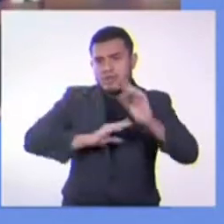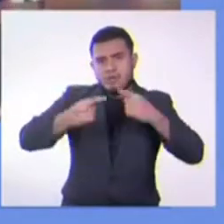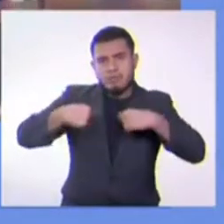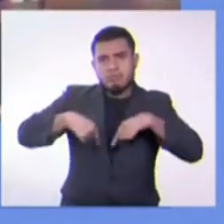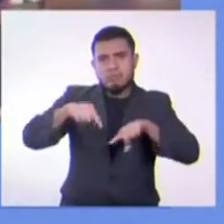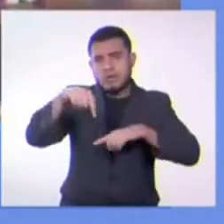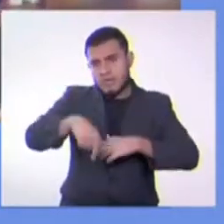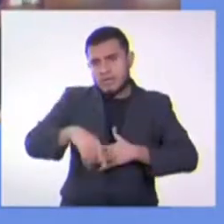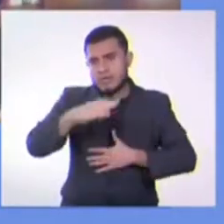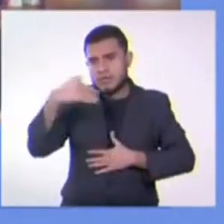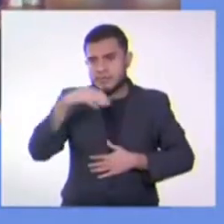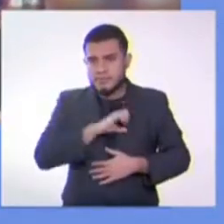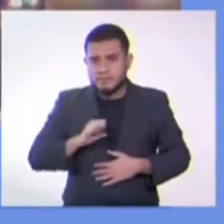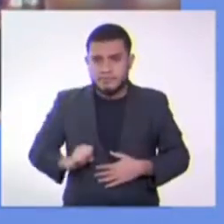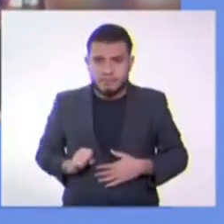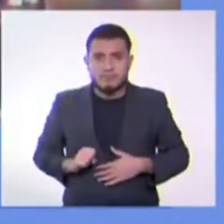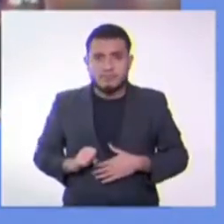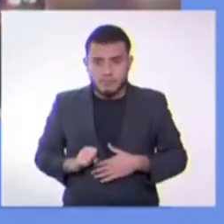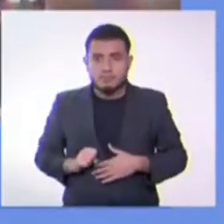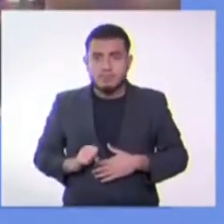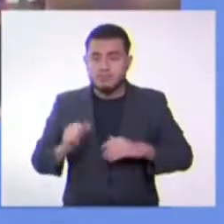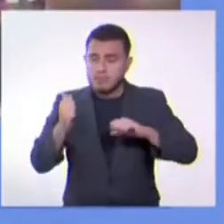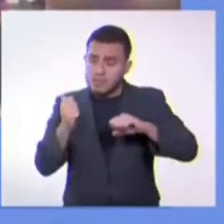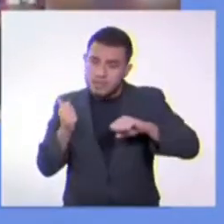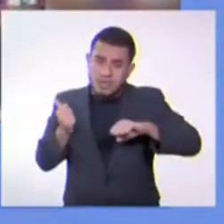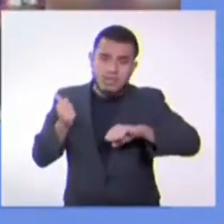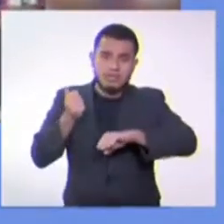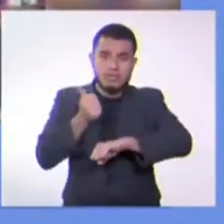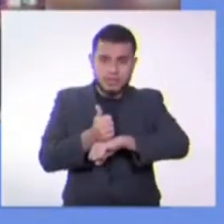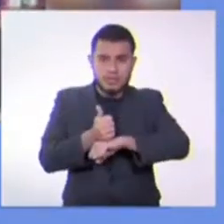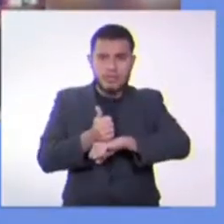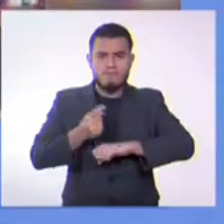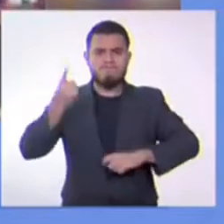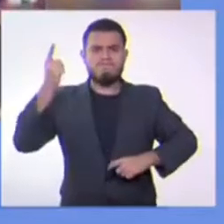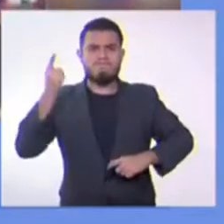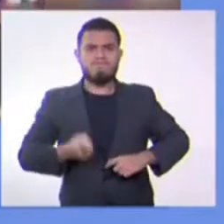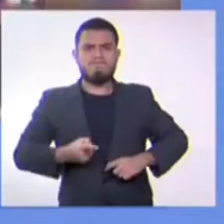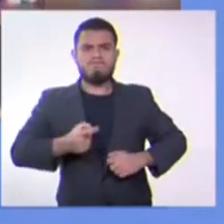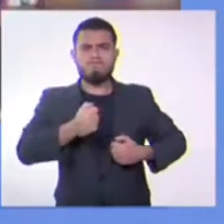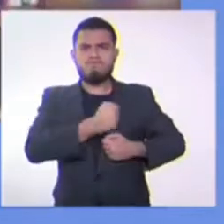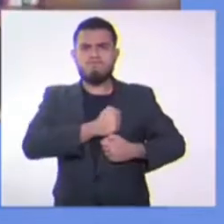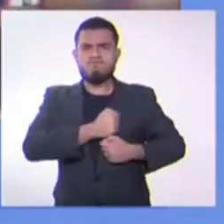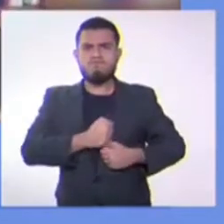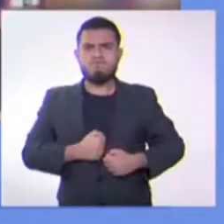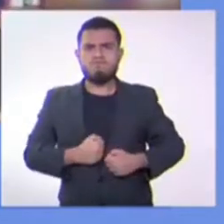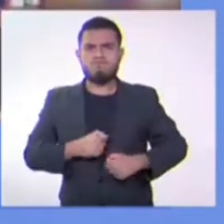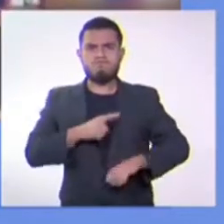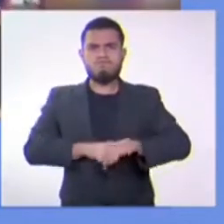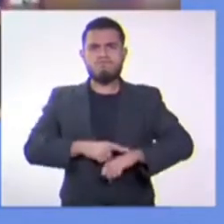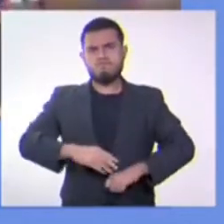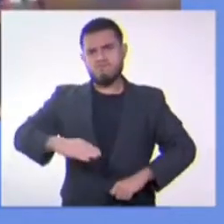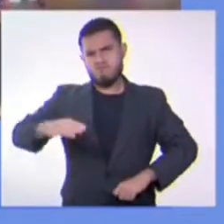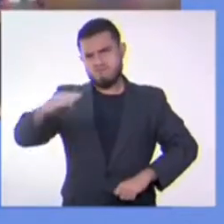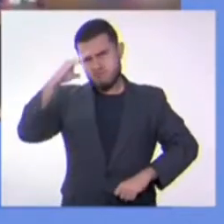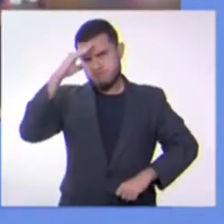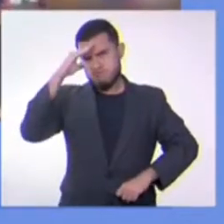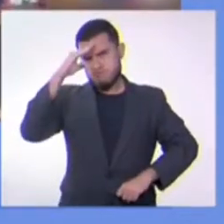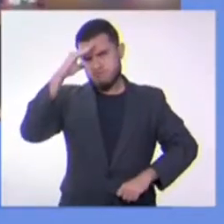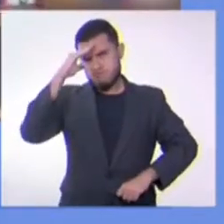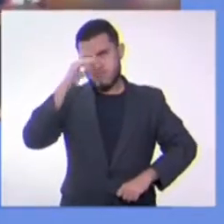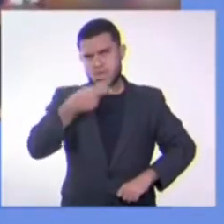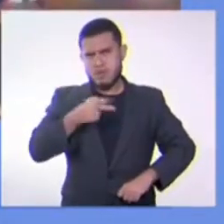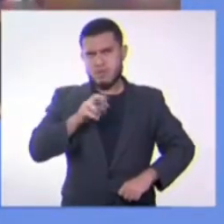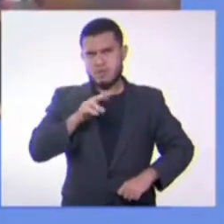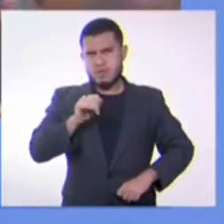Salvador, desde la plena instalación de la dictadura militar en tiempos del general Maximiliano Hernández